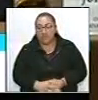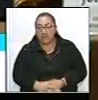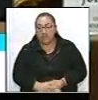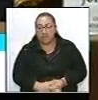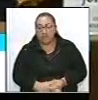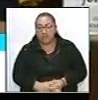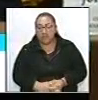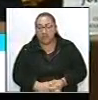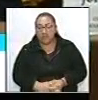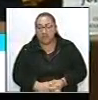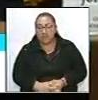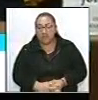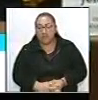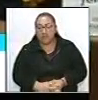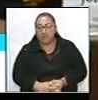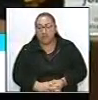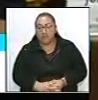Ya.